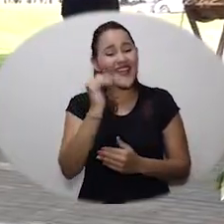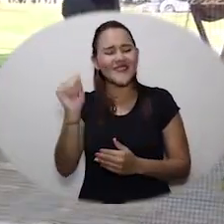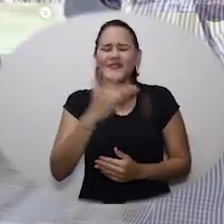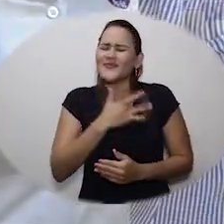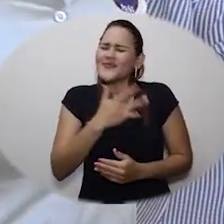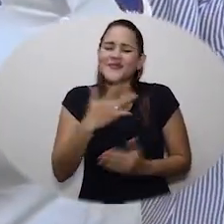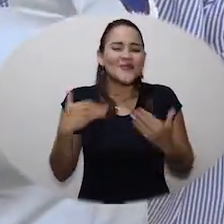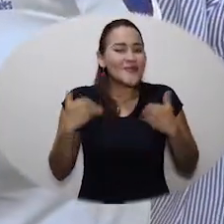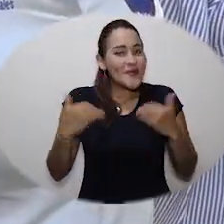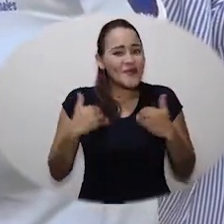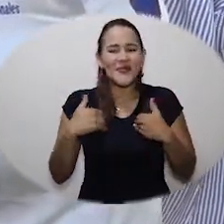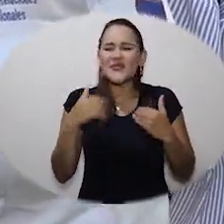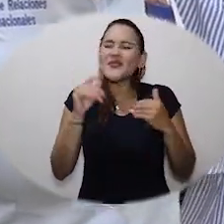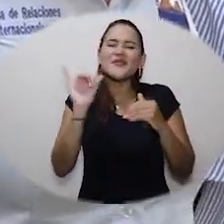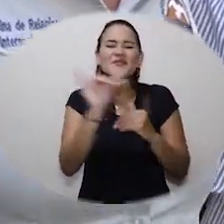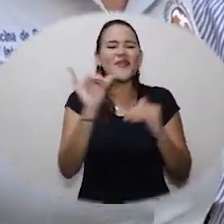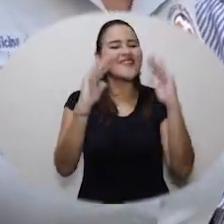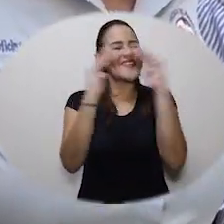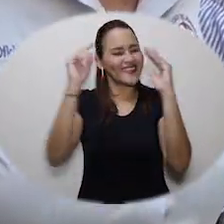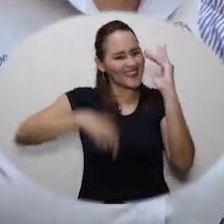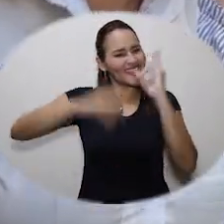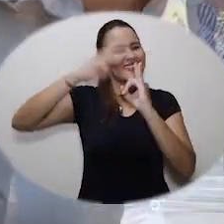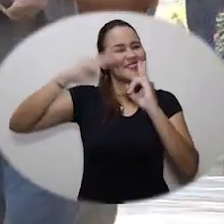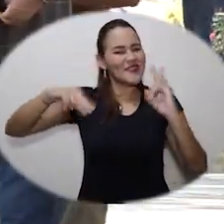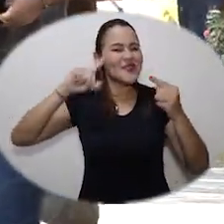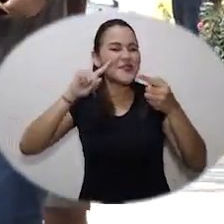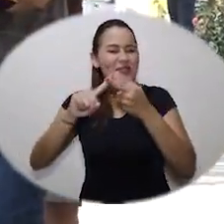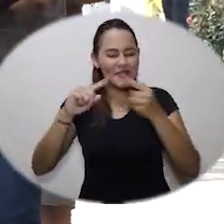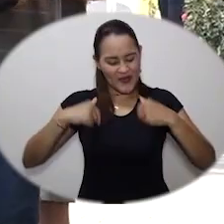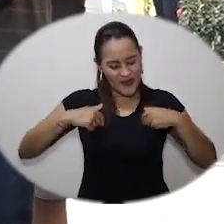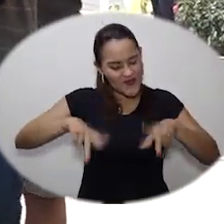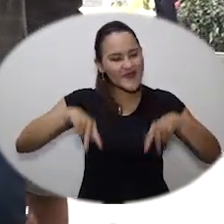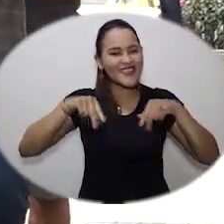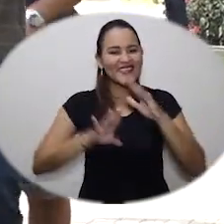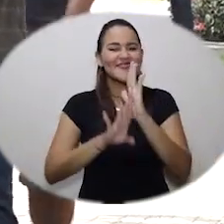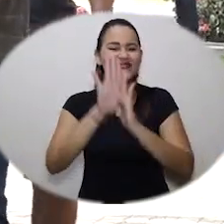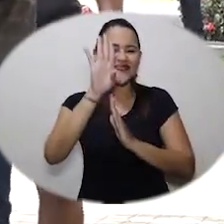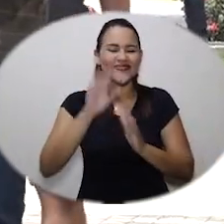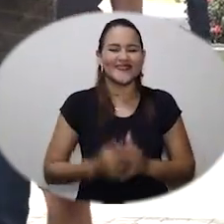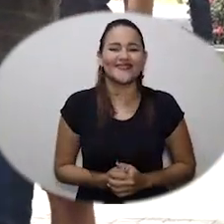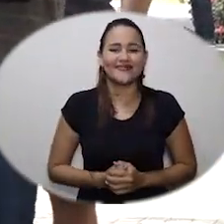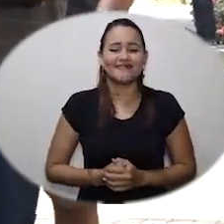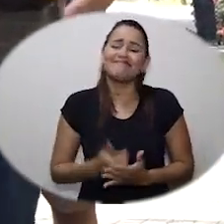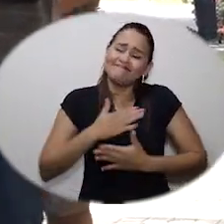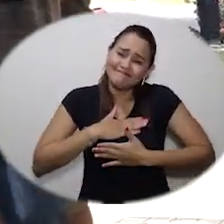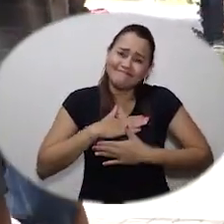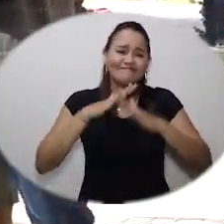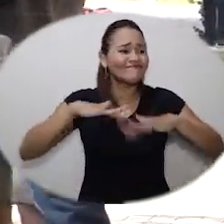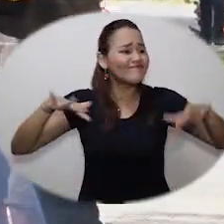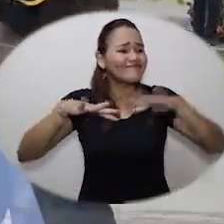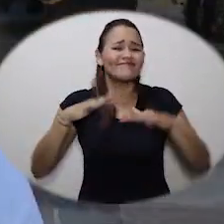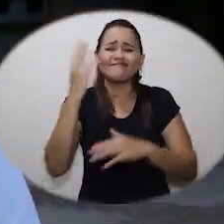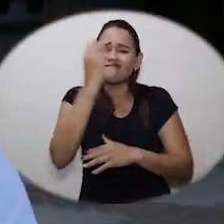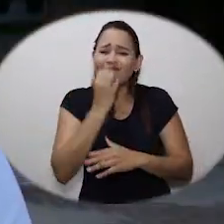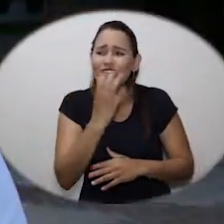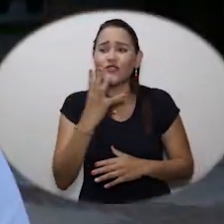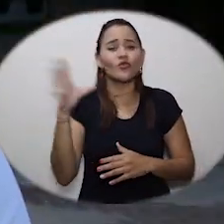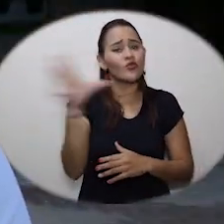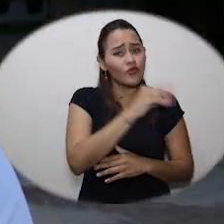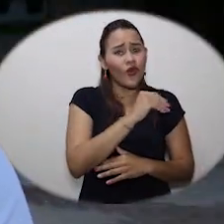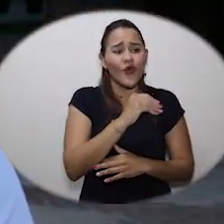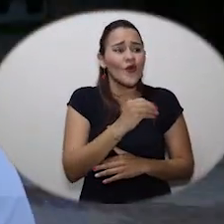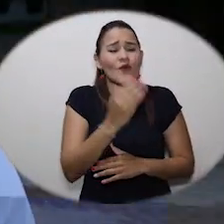hogar, mismo que le ha abierto las puertas para nutrir de manera integral su proceso formativo. Las personas son muy acogedoras